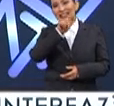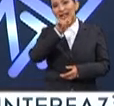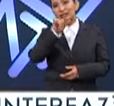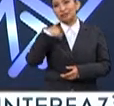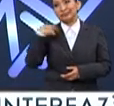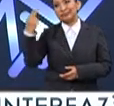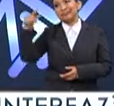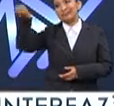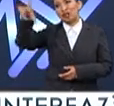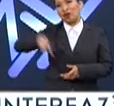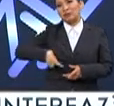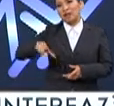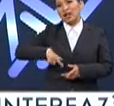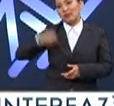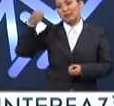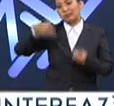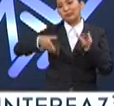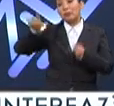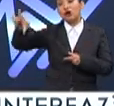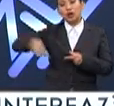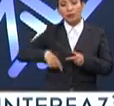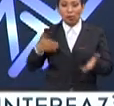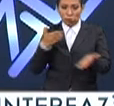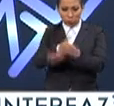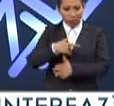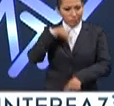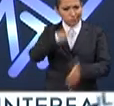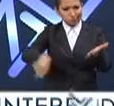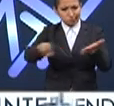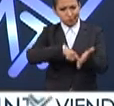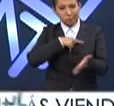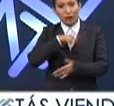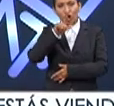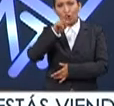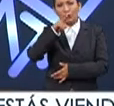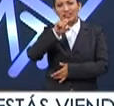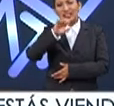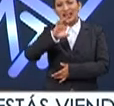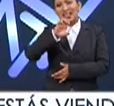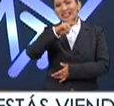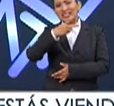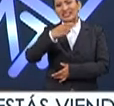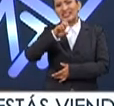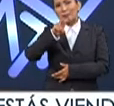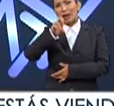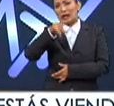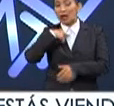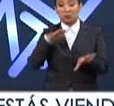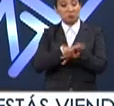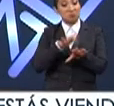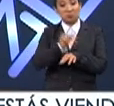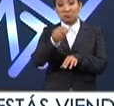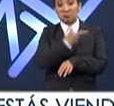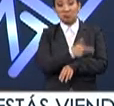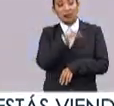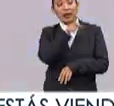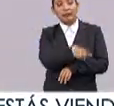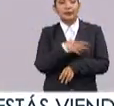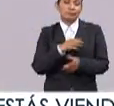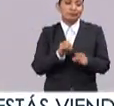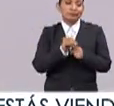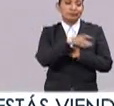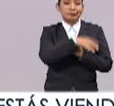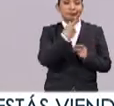mucho de la publicidad del estado y también por eso el estado se metió en la época de luis echeverría a cambiar las cosas y eso le afectó